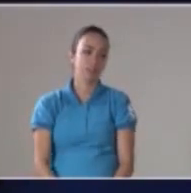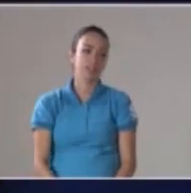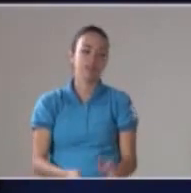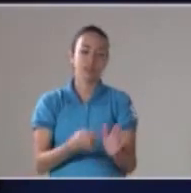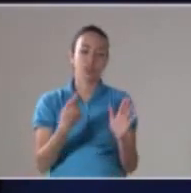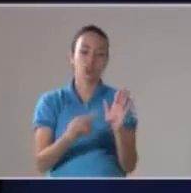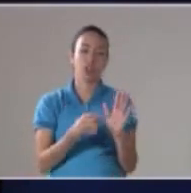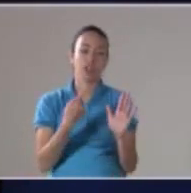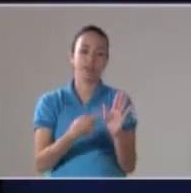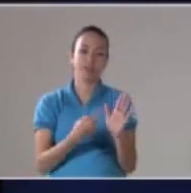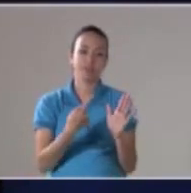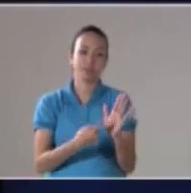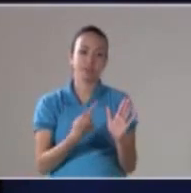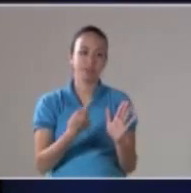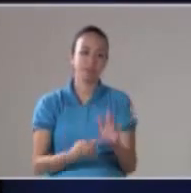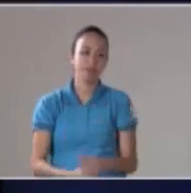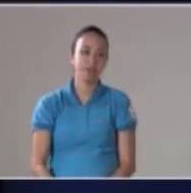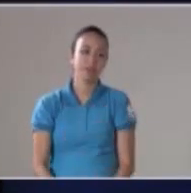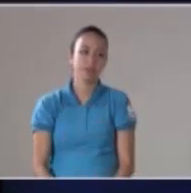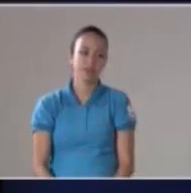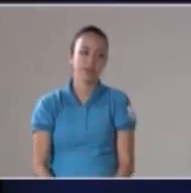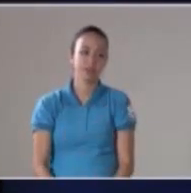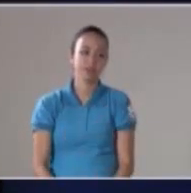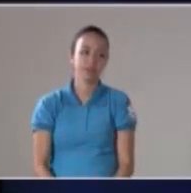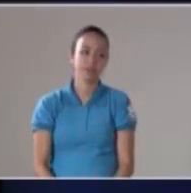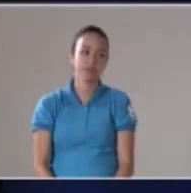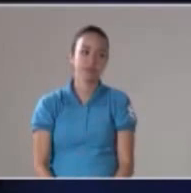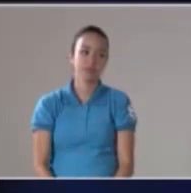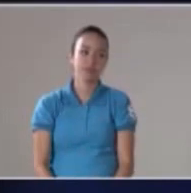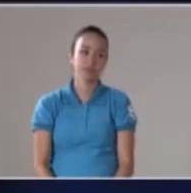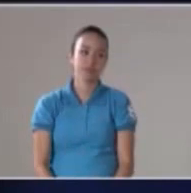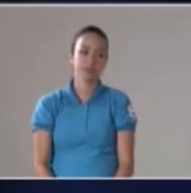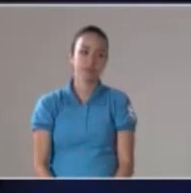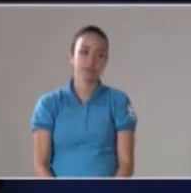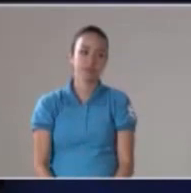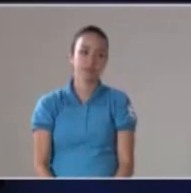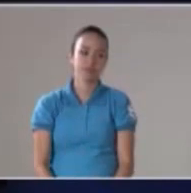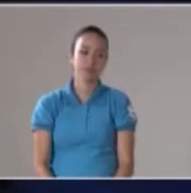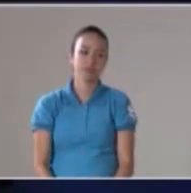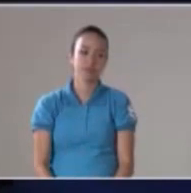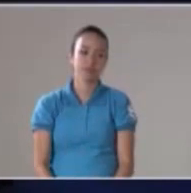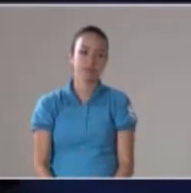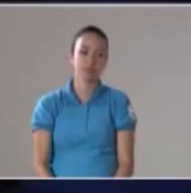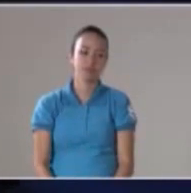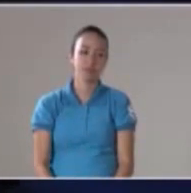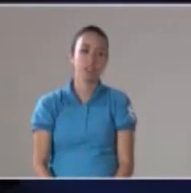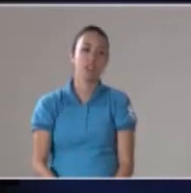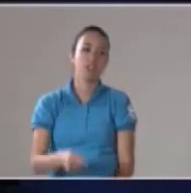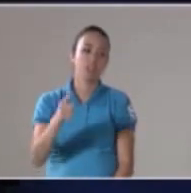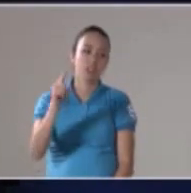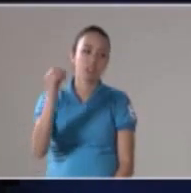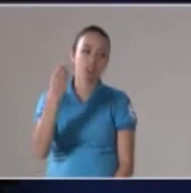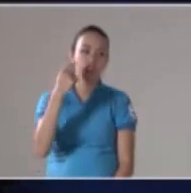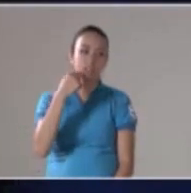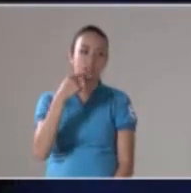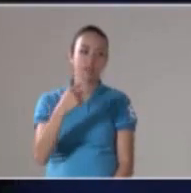¿Y usted cómo cree que decían? Decían, ¿cuántos saben cómo se llama el hijo de Pelé?